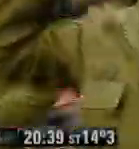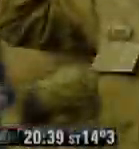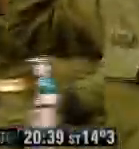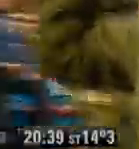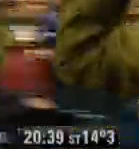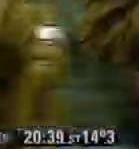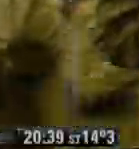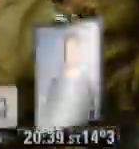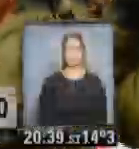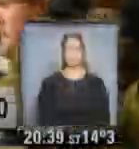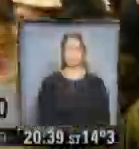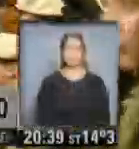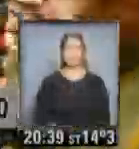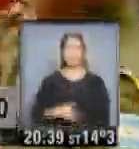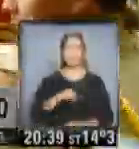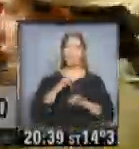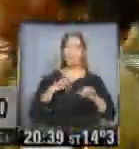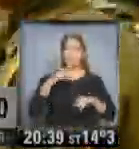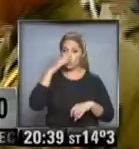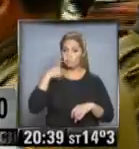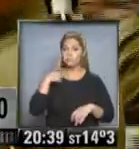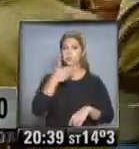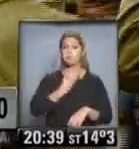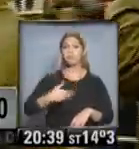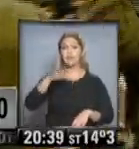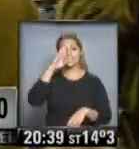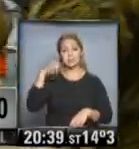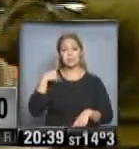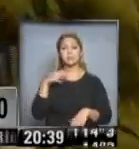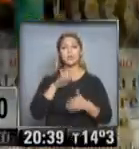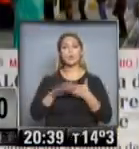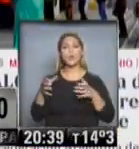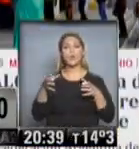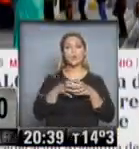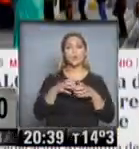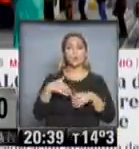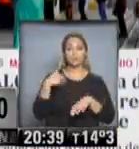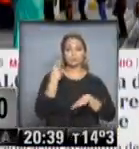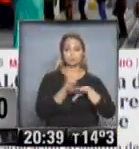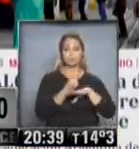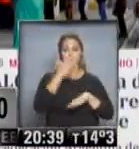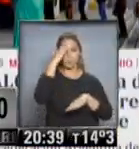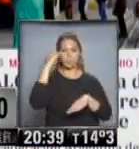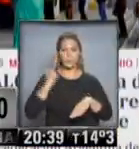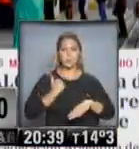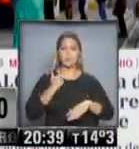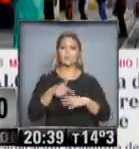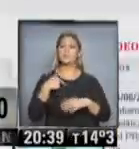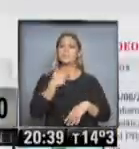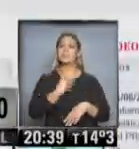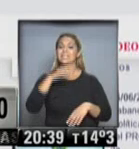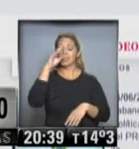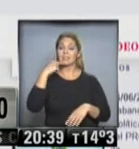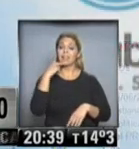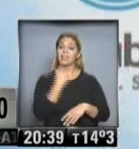Reiteramos información de último momento. La presidenta designó una nueva cúpula al frente de las Fuerzas Armadas. La presidenta Cristina